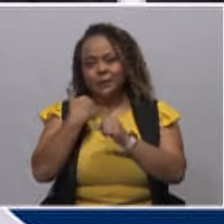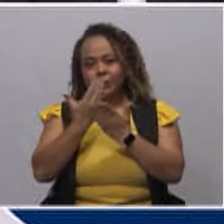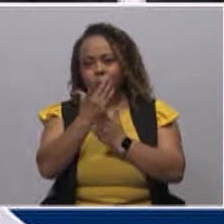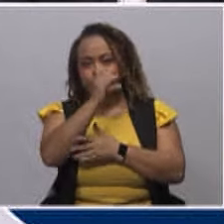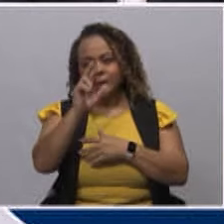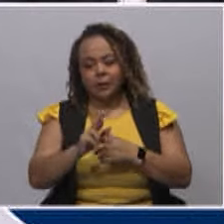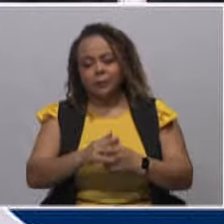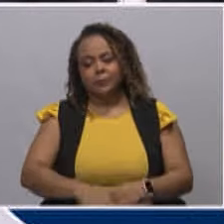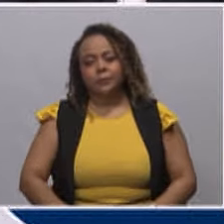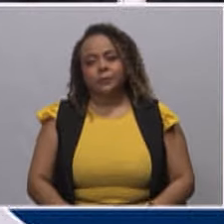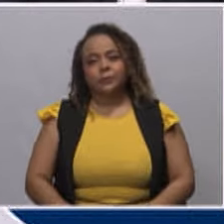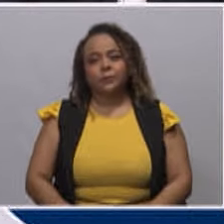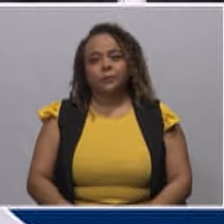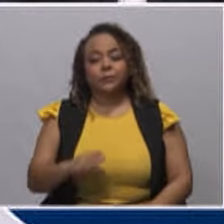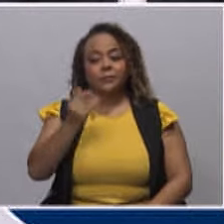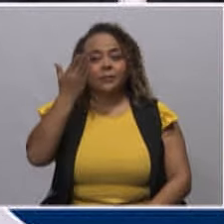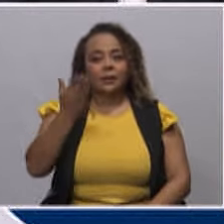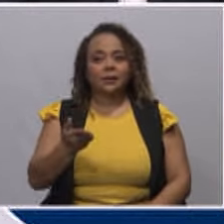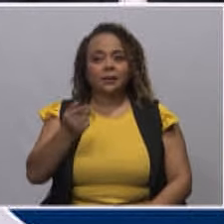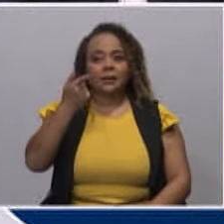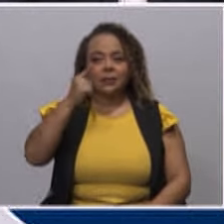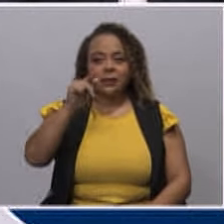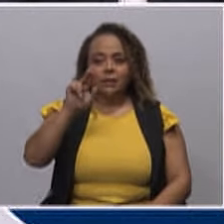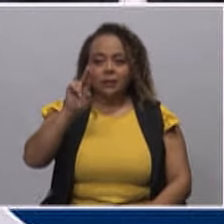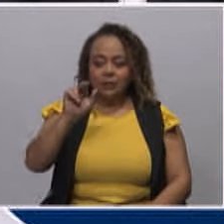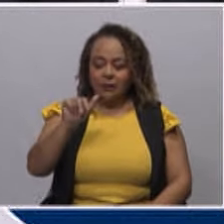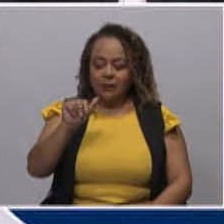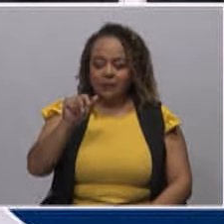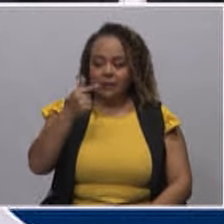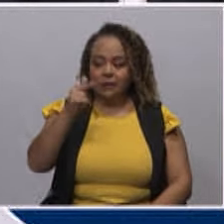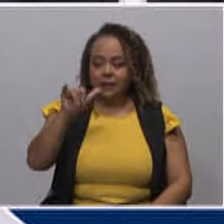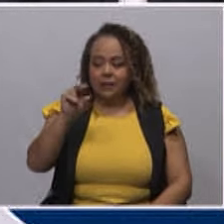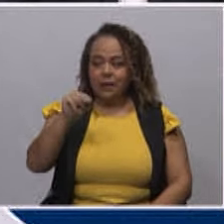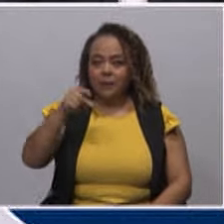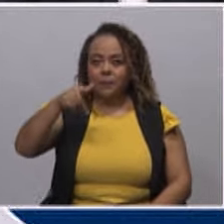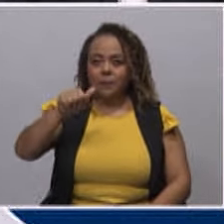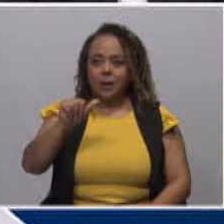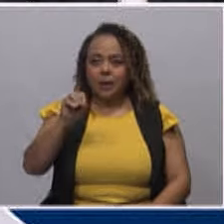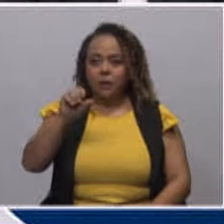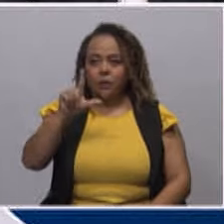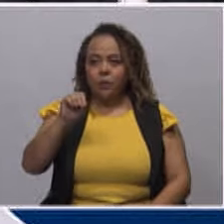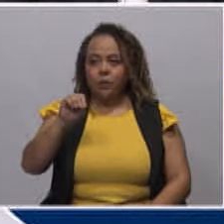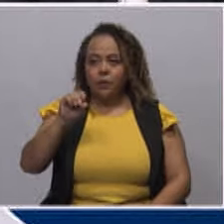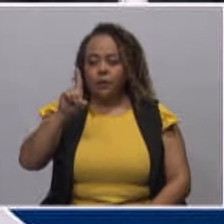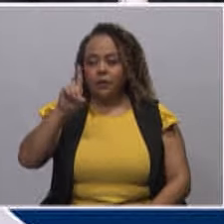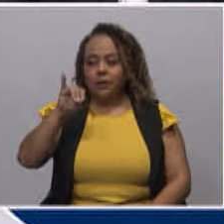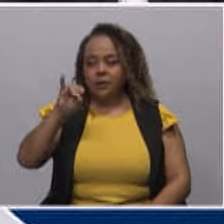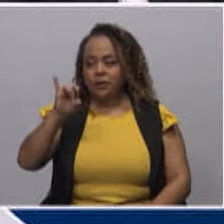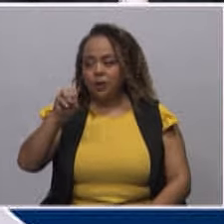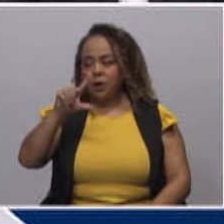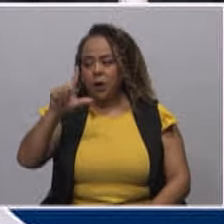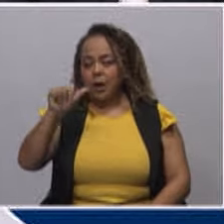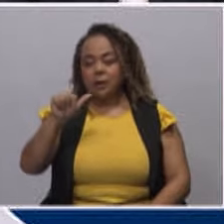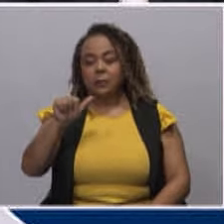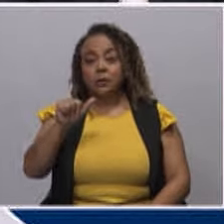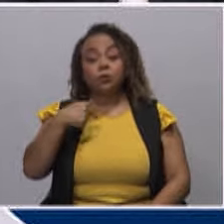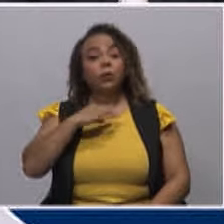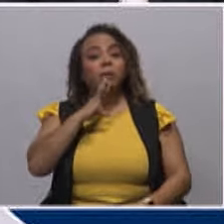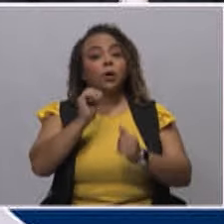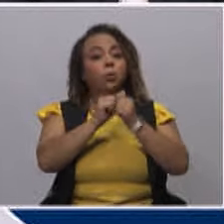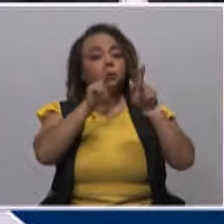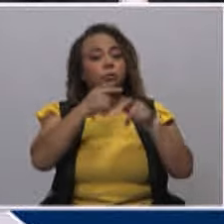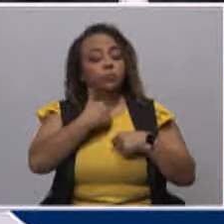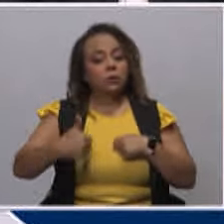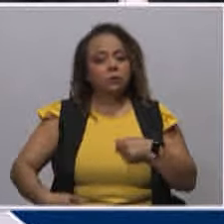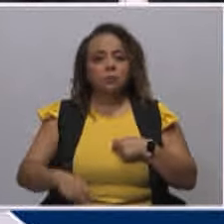Costa Rica y este Gian Paolo diola ahora estuve buscando algunas referencias de la gente del herediano me hablan muy bien de este de